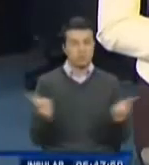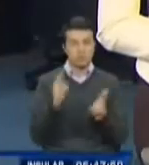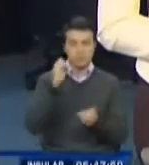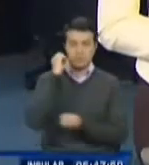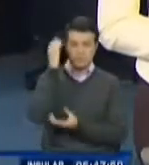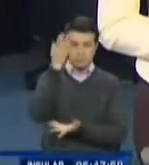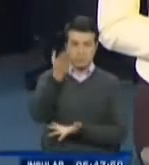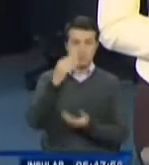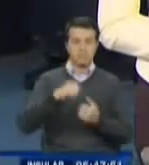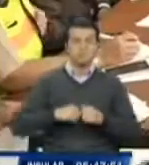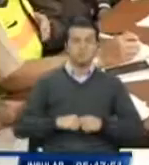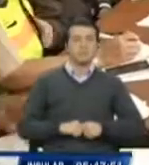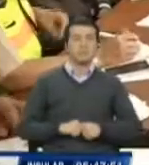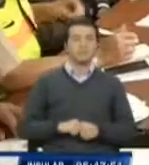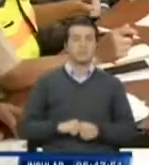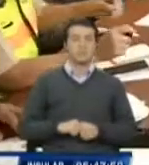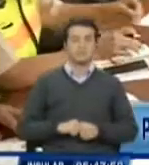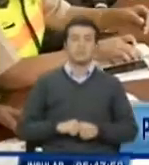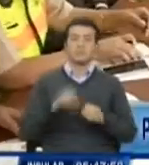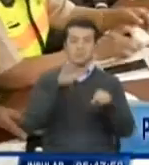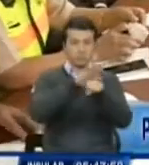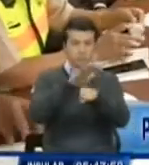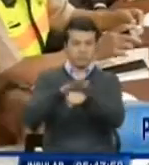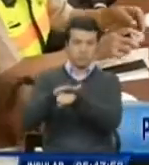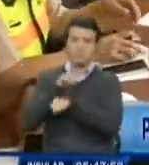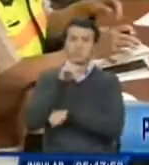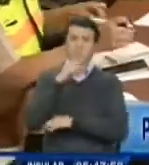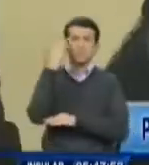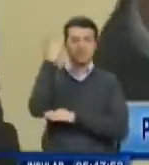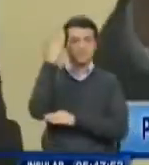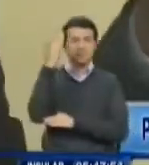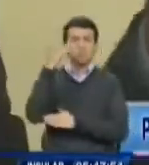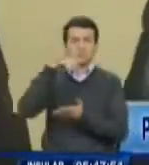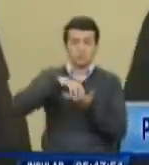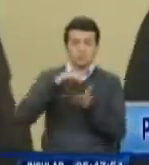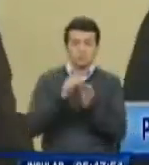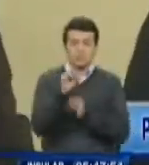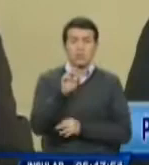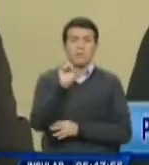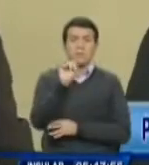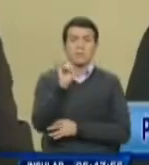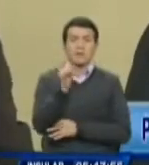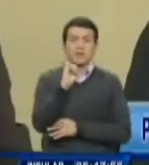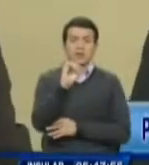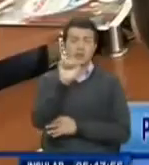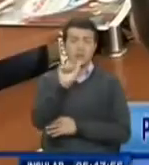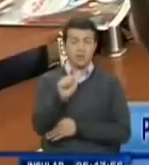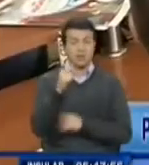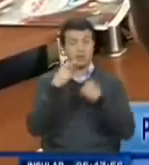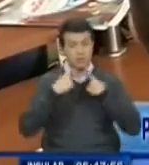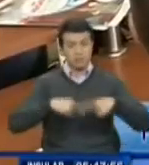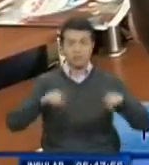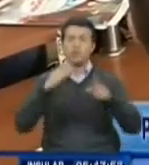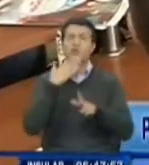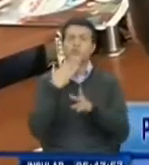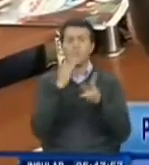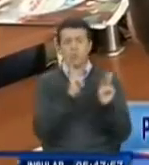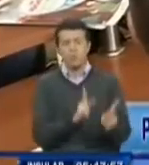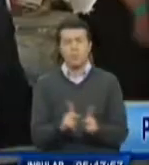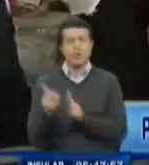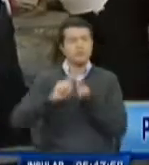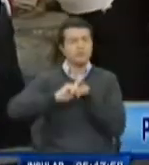a continuación la convocatoria fue del alcalde del cantón mejía ramiro barros ofrecerá información sobre los planes de contingencia